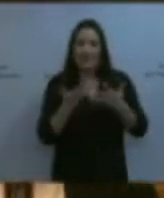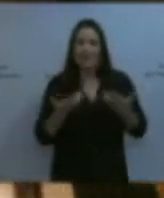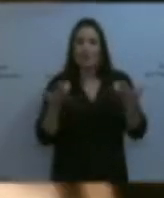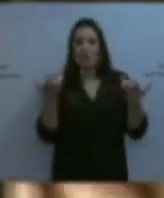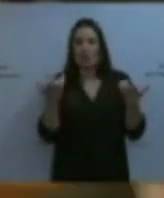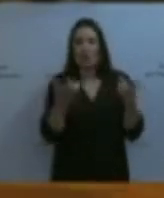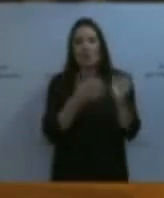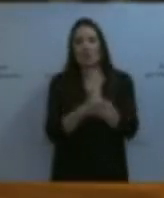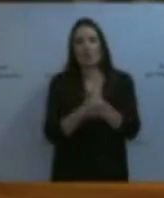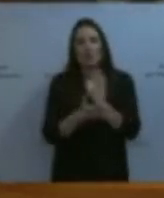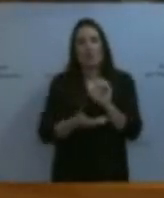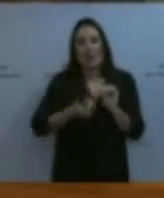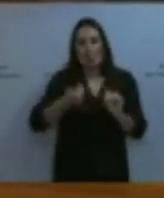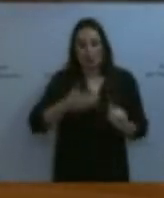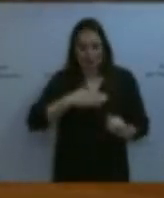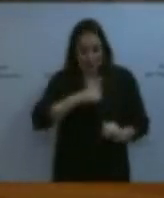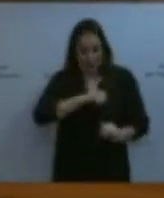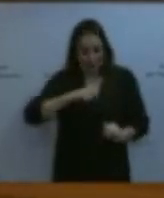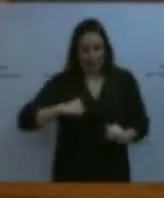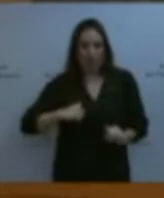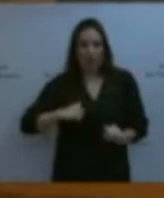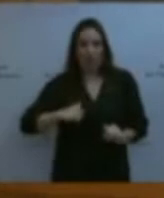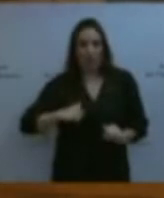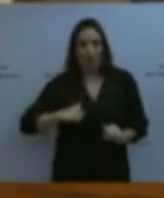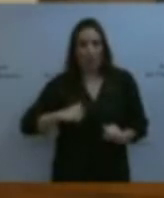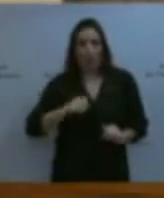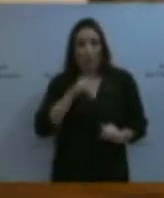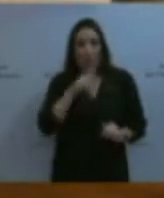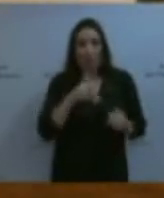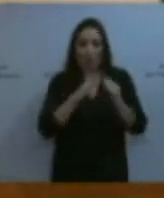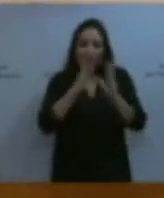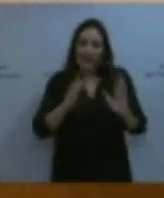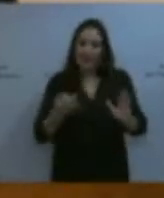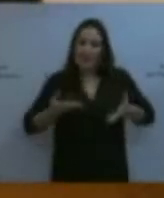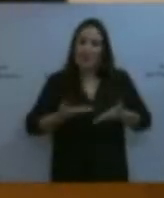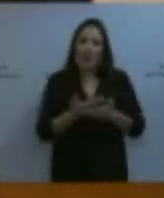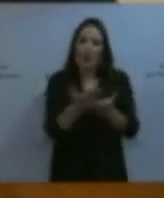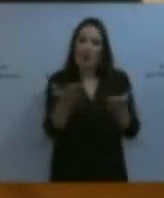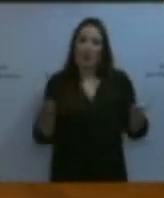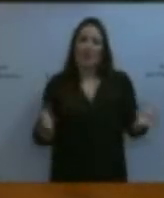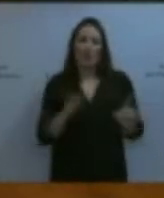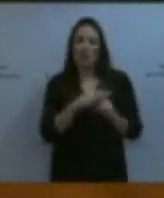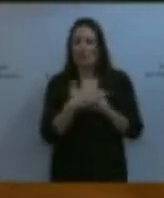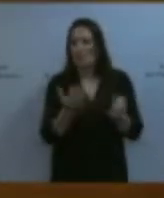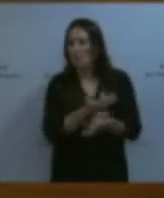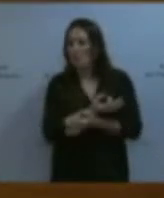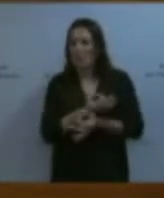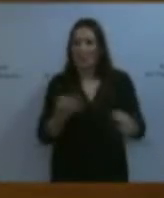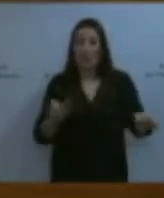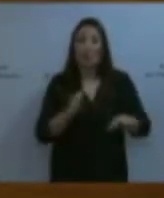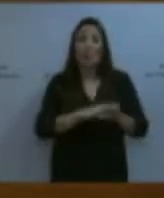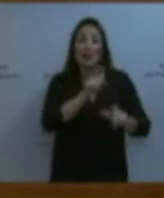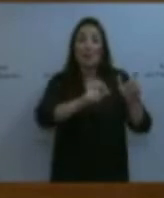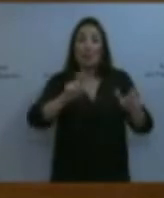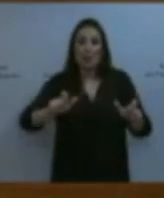importancia de uno mismo a la hora de que la casa ofrezca los mejores manjares precisamente para las personas